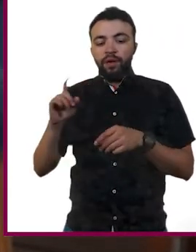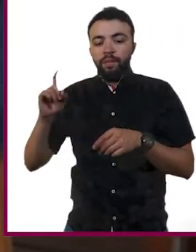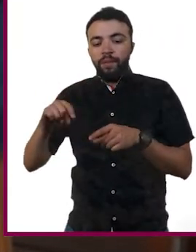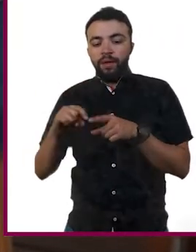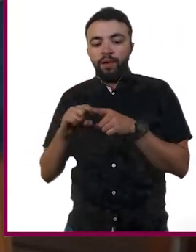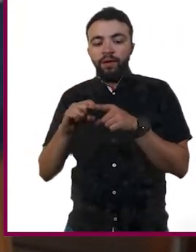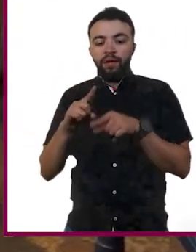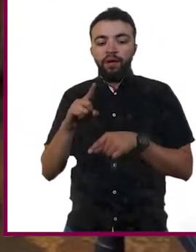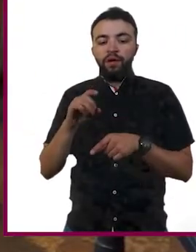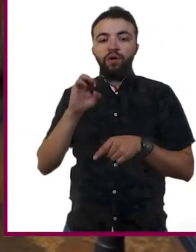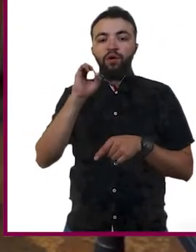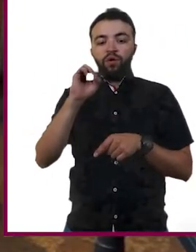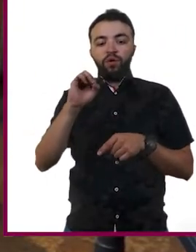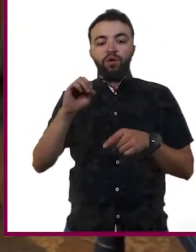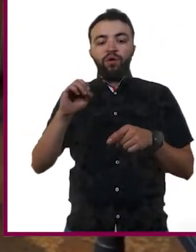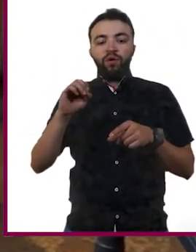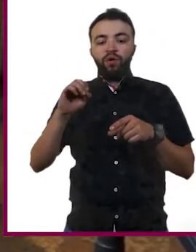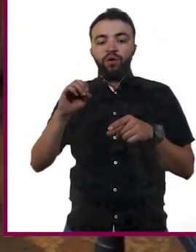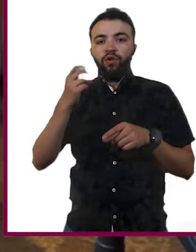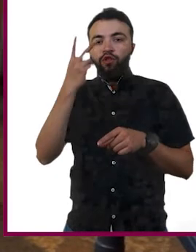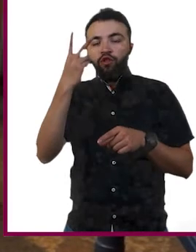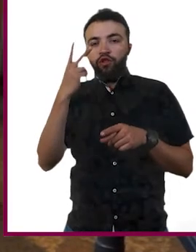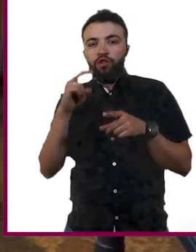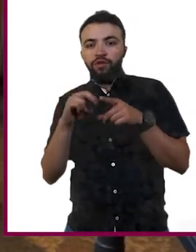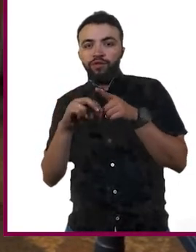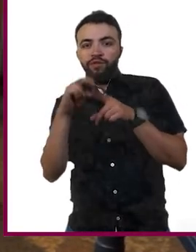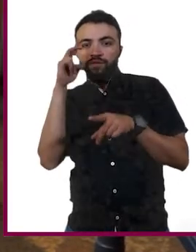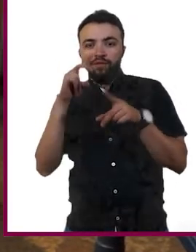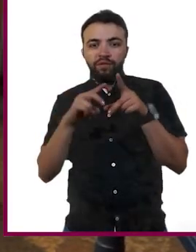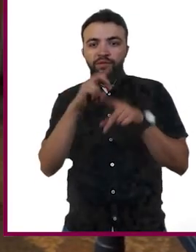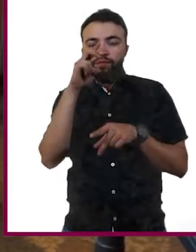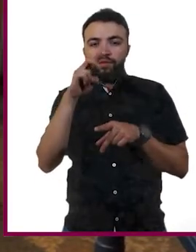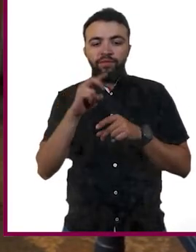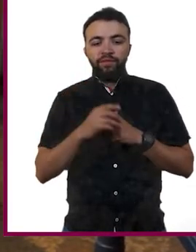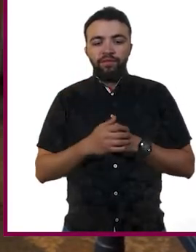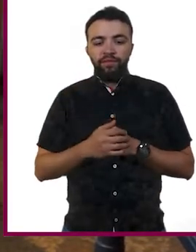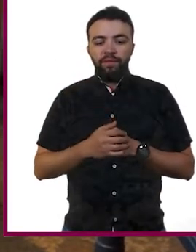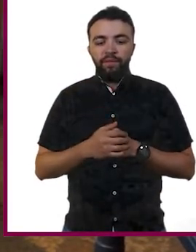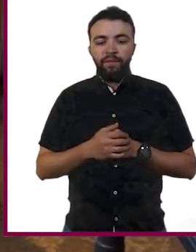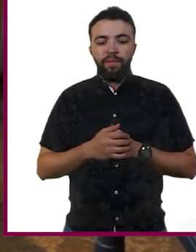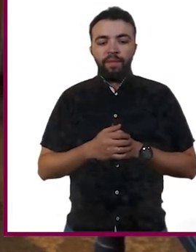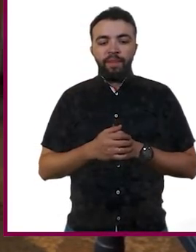uno o que rasguen dos. ¿Sí?